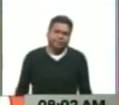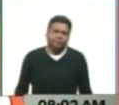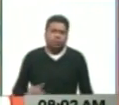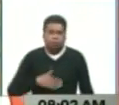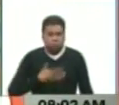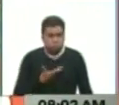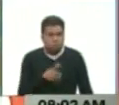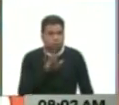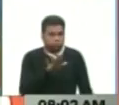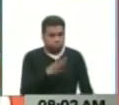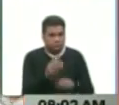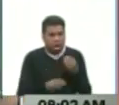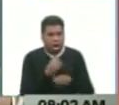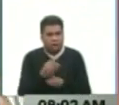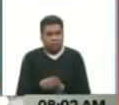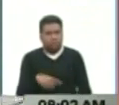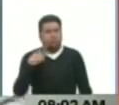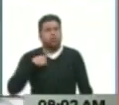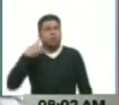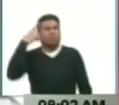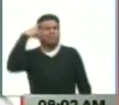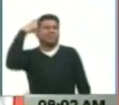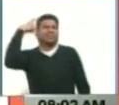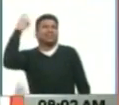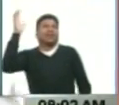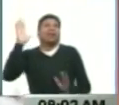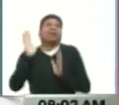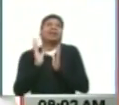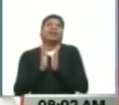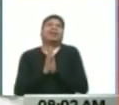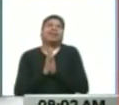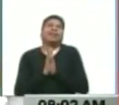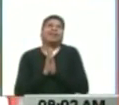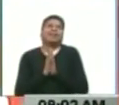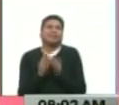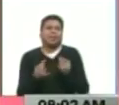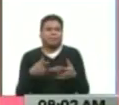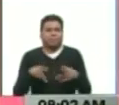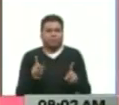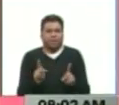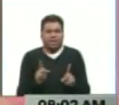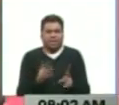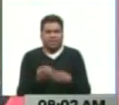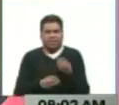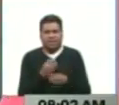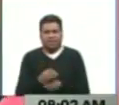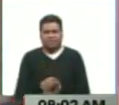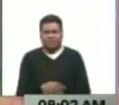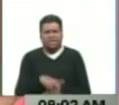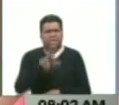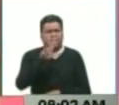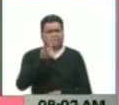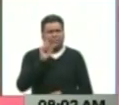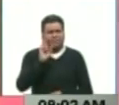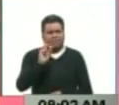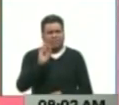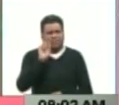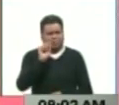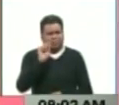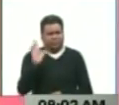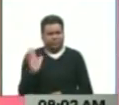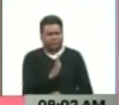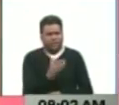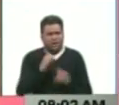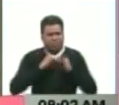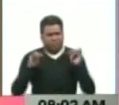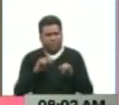en nuestro imaginario, que es lo mismo decir nuestras posibilidades de creación. Ministro, 30 segundos, ya cambiando de tema rapidito para cerrar la entrevista, pero lo tenemos